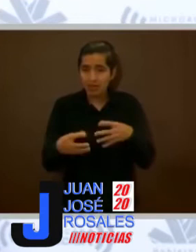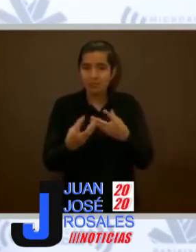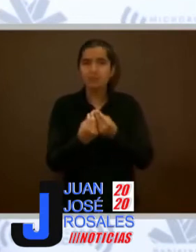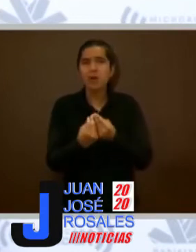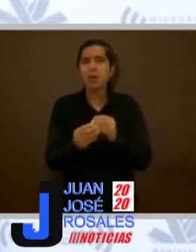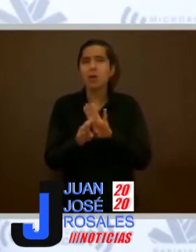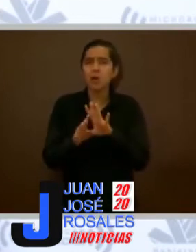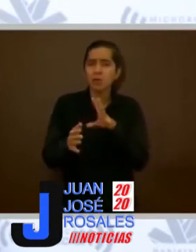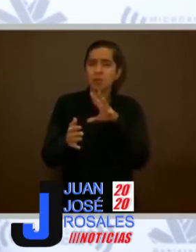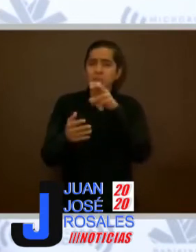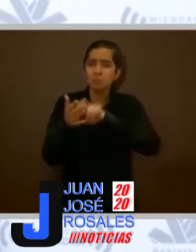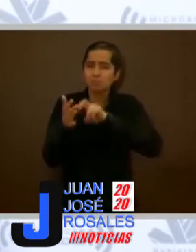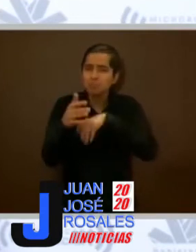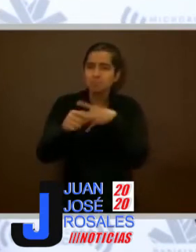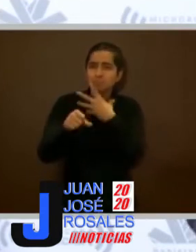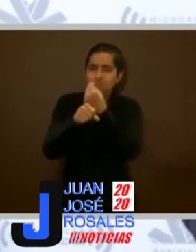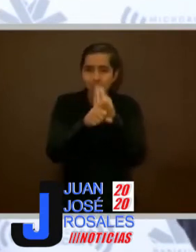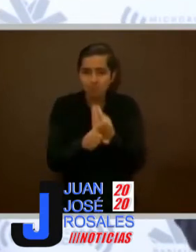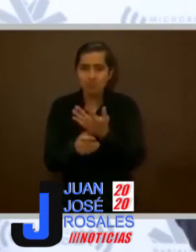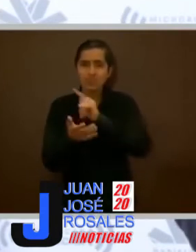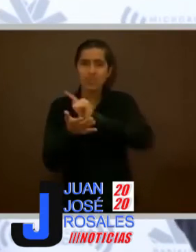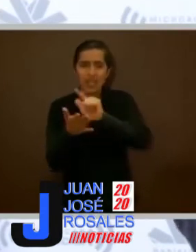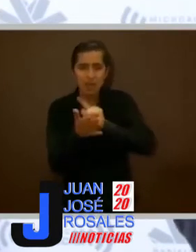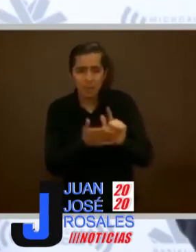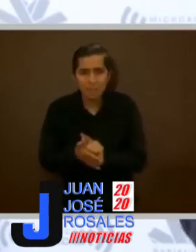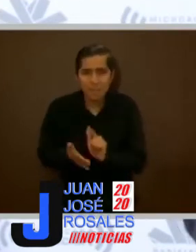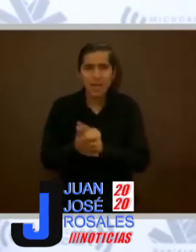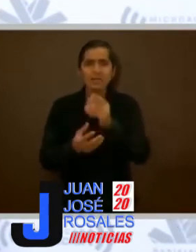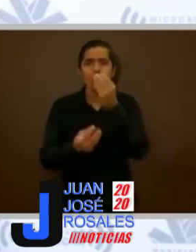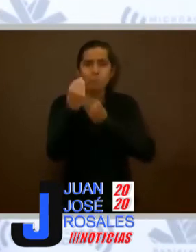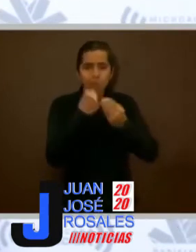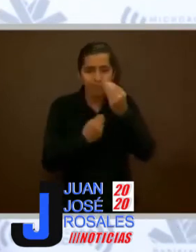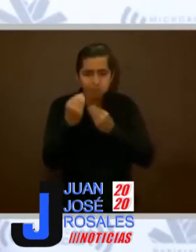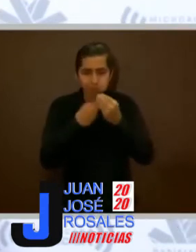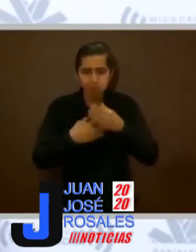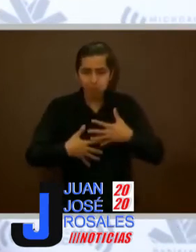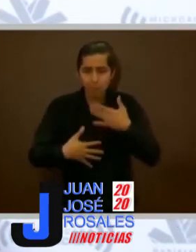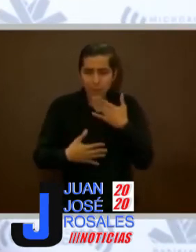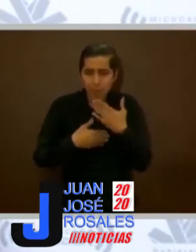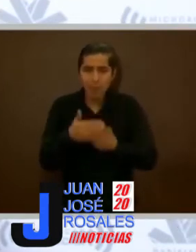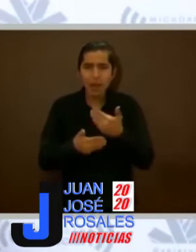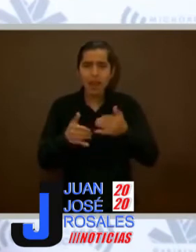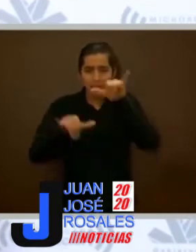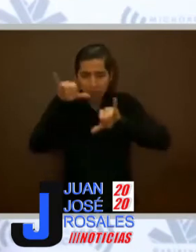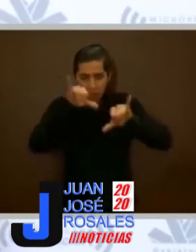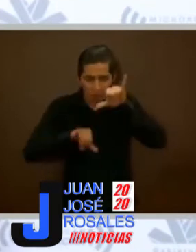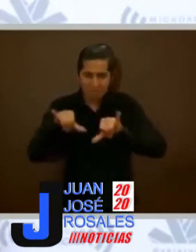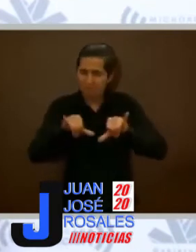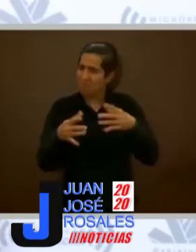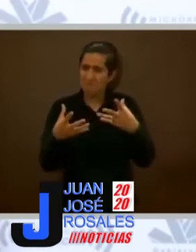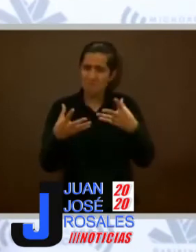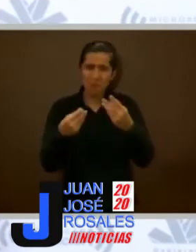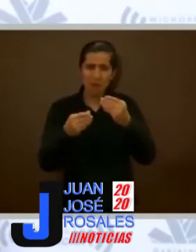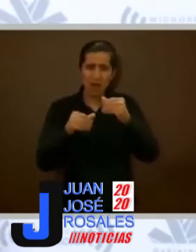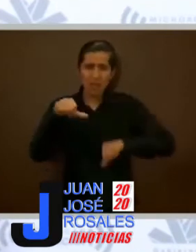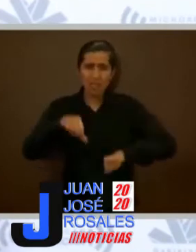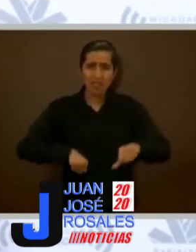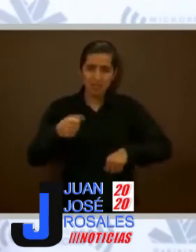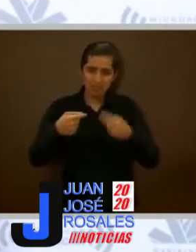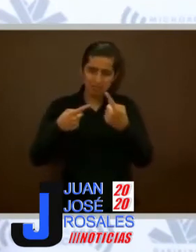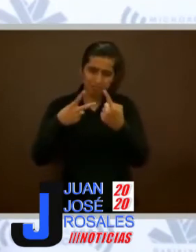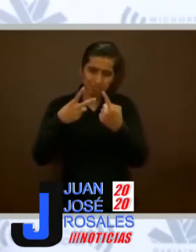línea de la defensa. A todas ellas, a todas y a todos ellos, a